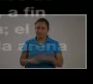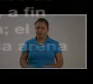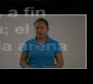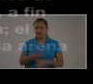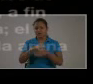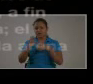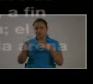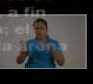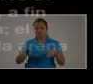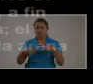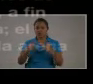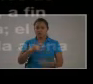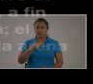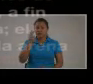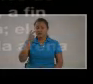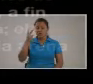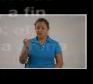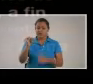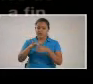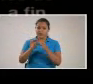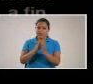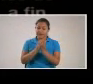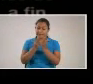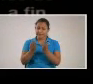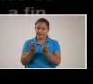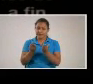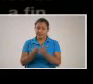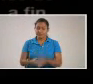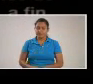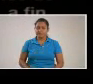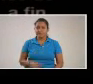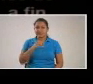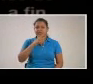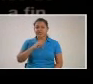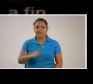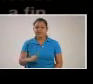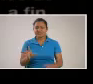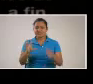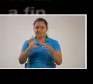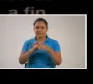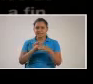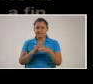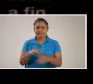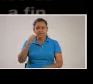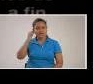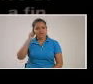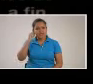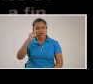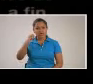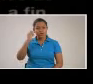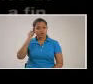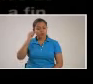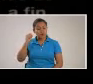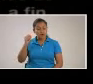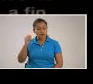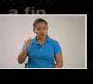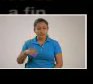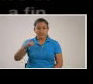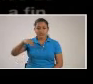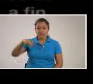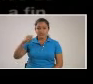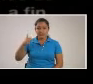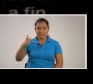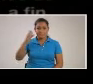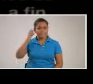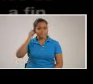yo logro verlo en la palabra, desde luego, es acerca de Gog y Magog. Es un tema que muchas